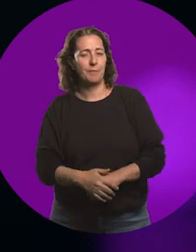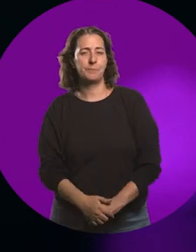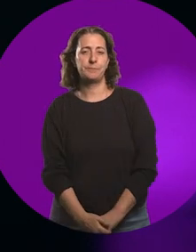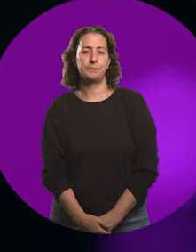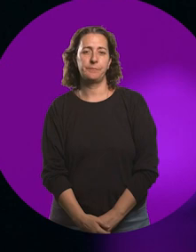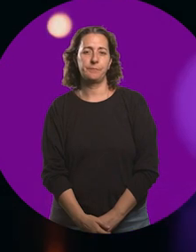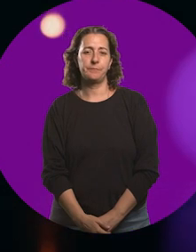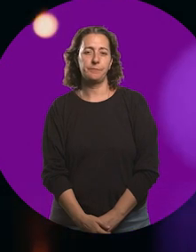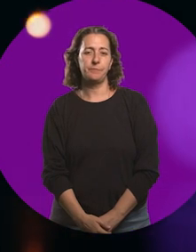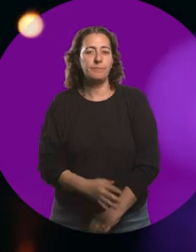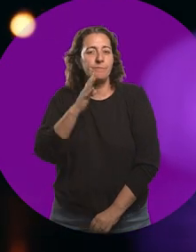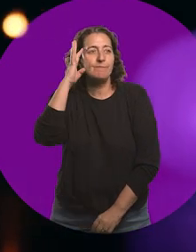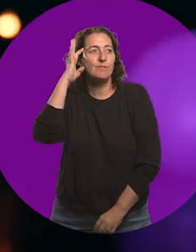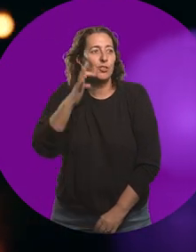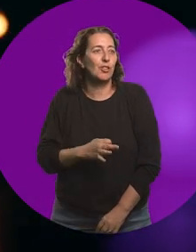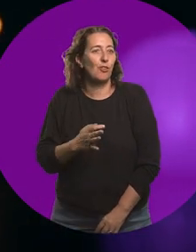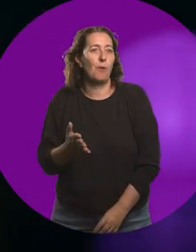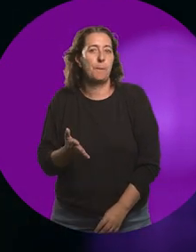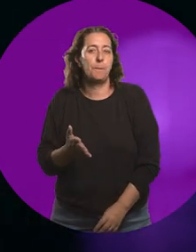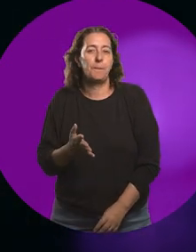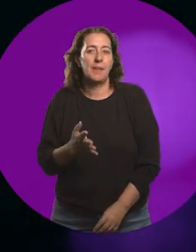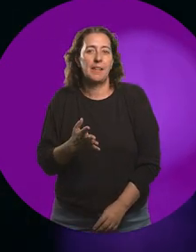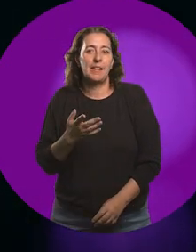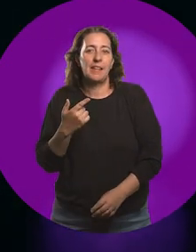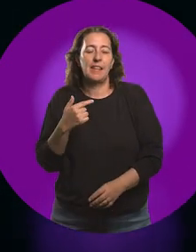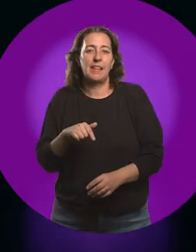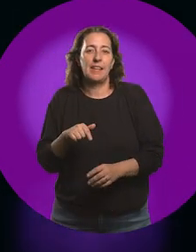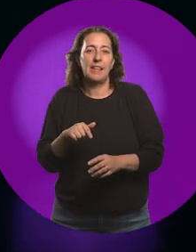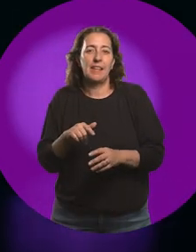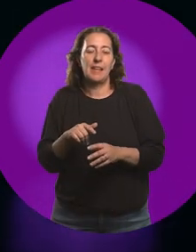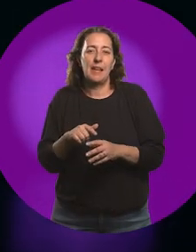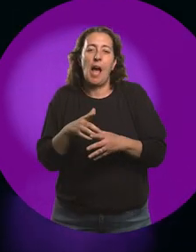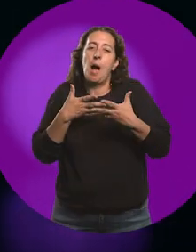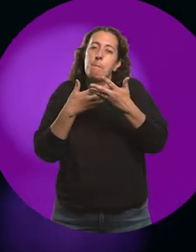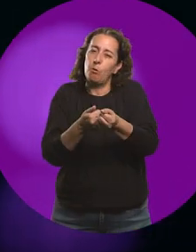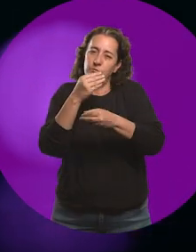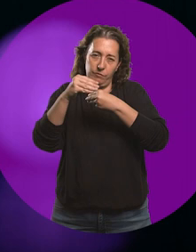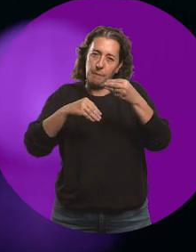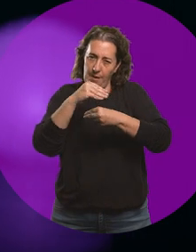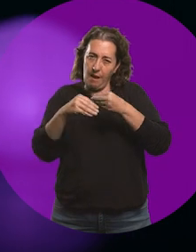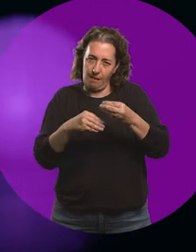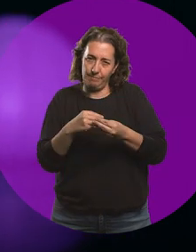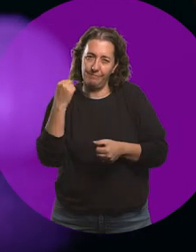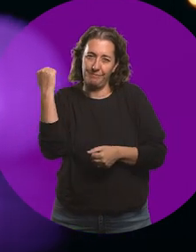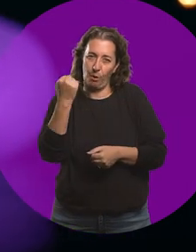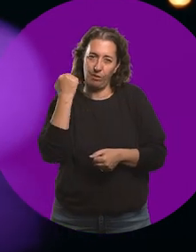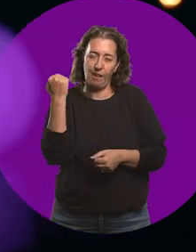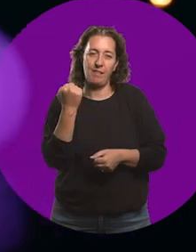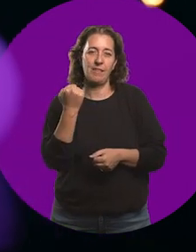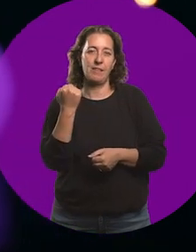un soporte familiar muy grande y como